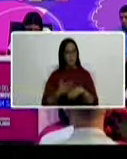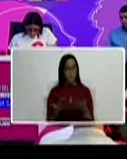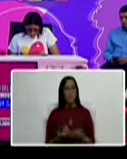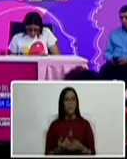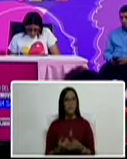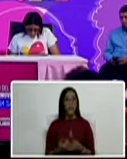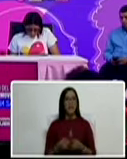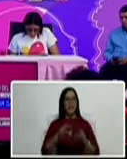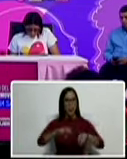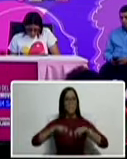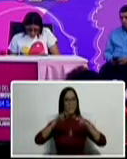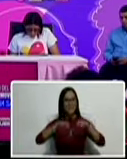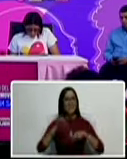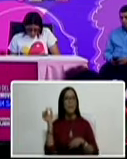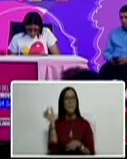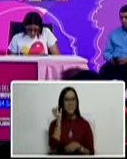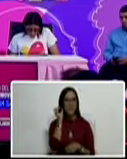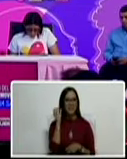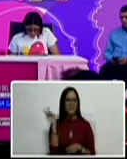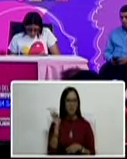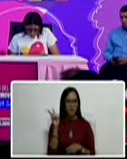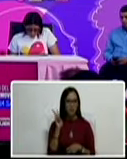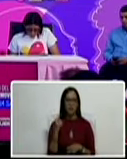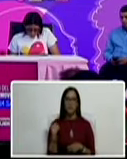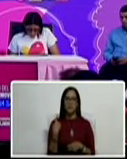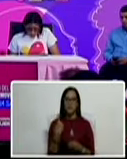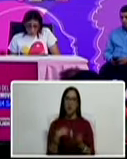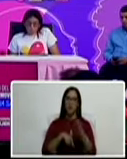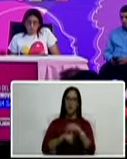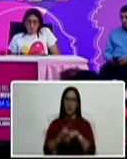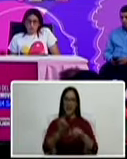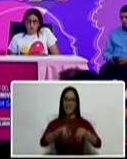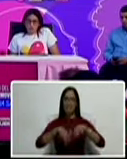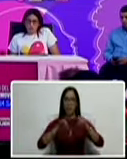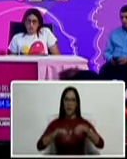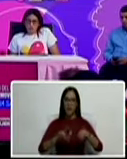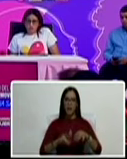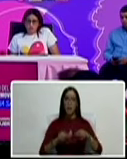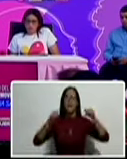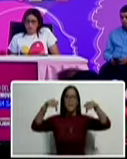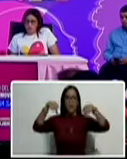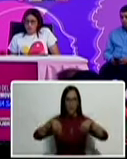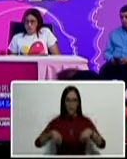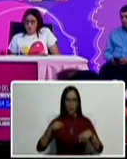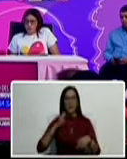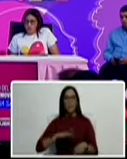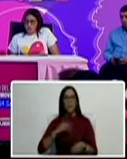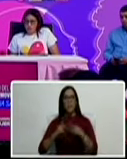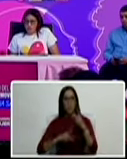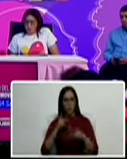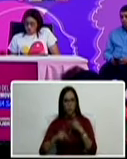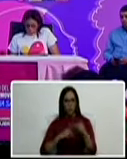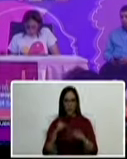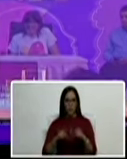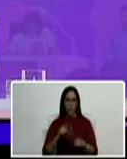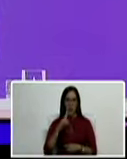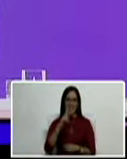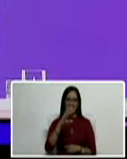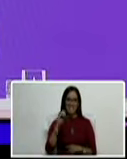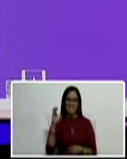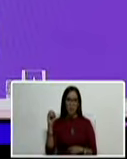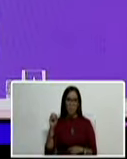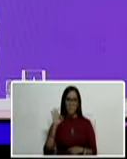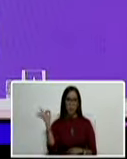la campesina venezolana la primera que salió a sembrar para que hoy estemos produciendo el 100%